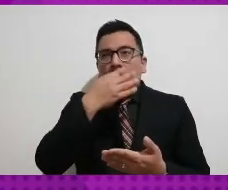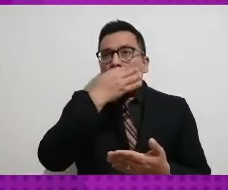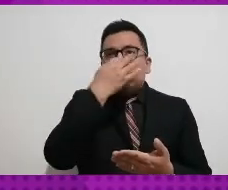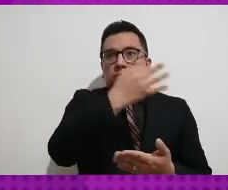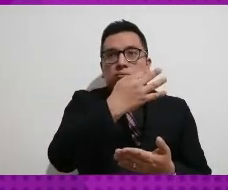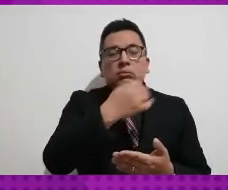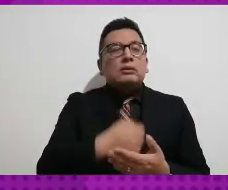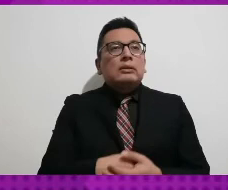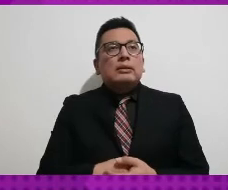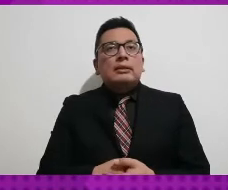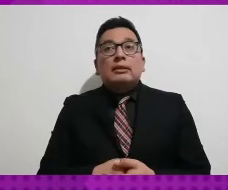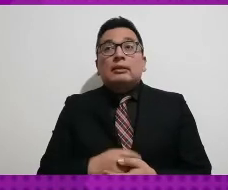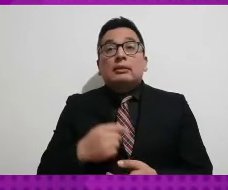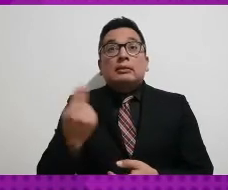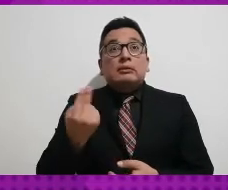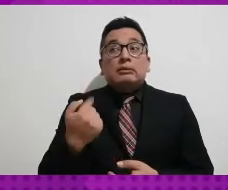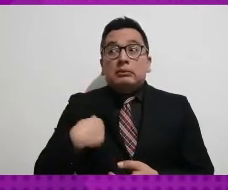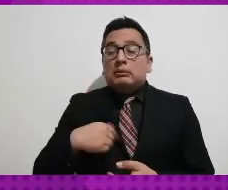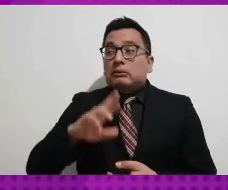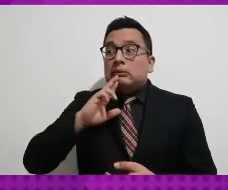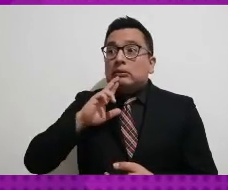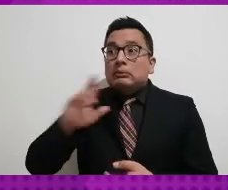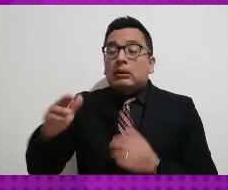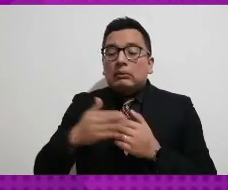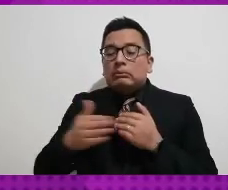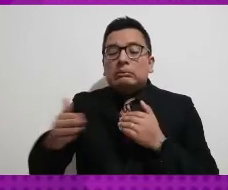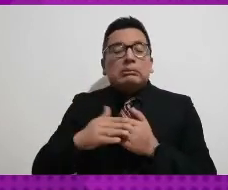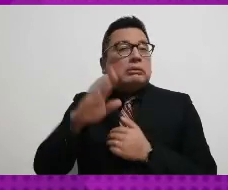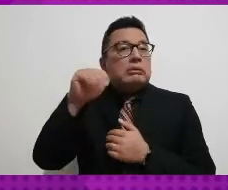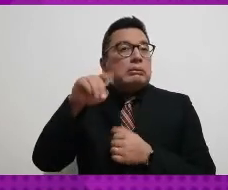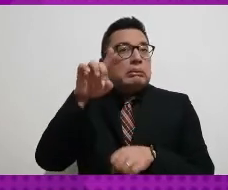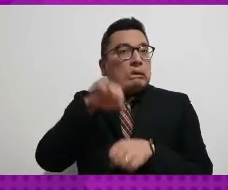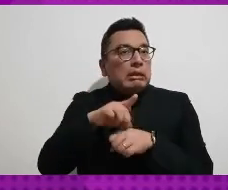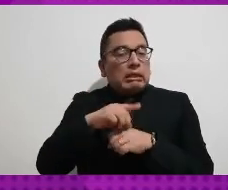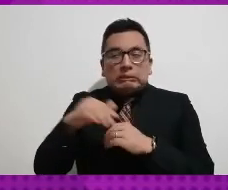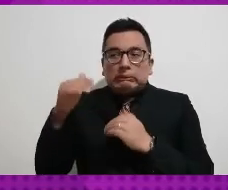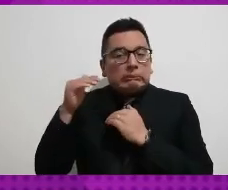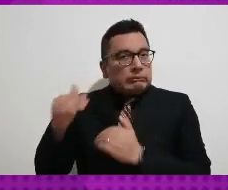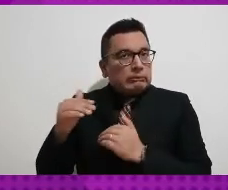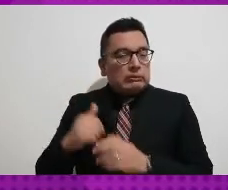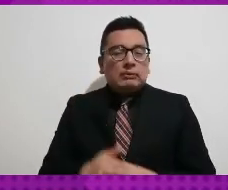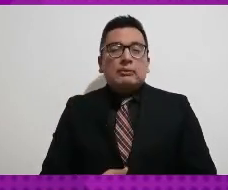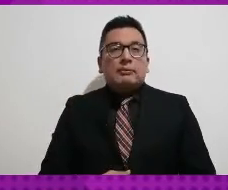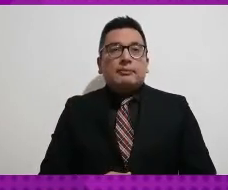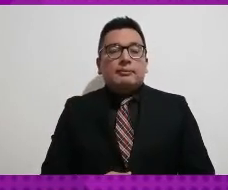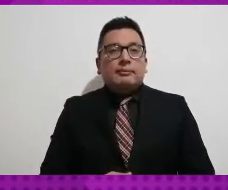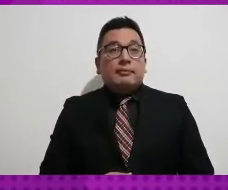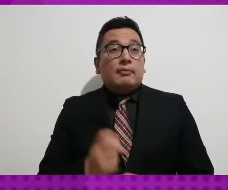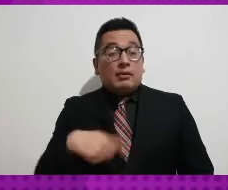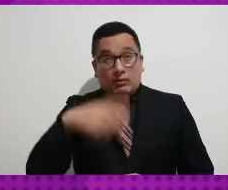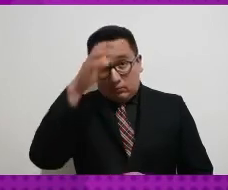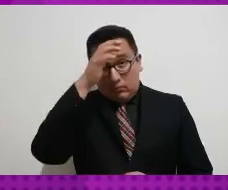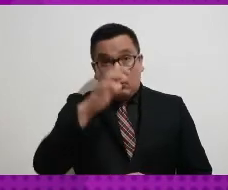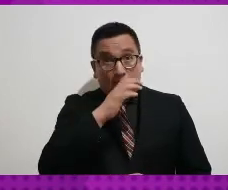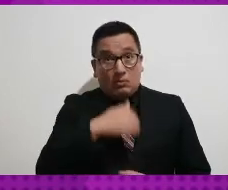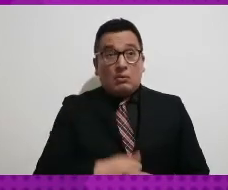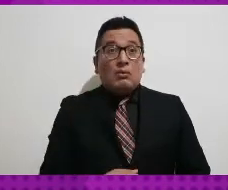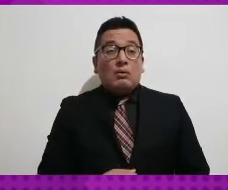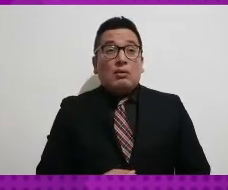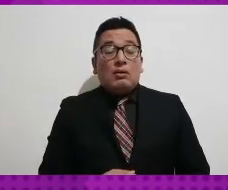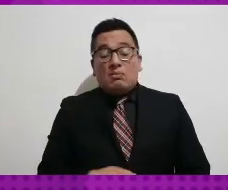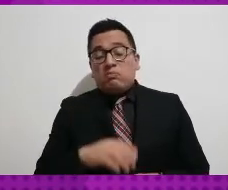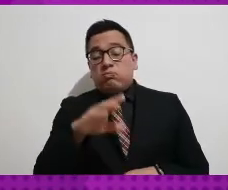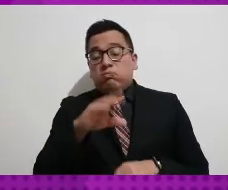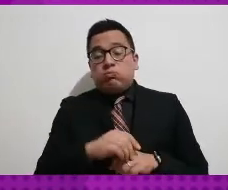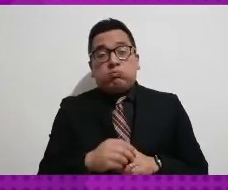correspondientes, y tendrá que contestar antes o dentro de 9 días, que es el plazo máximo. Yo te quiero comentar que Coahuila es el segundo